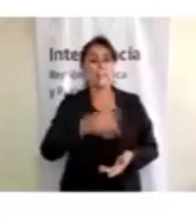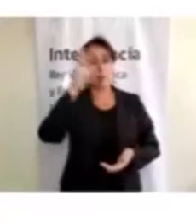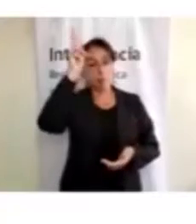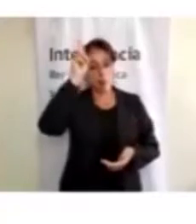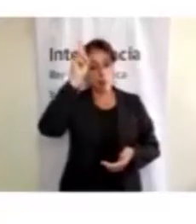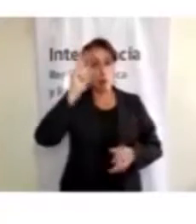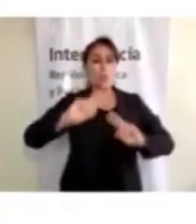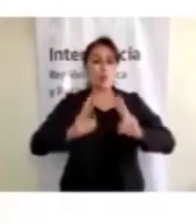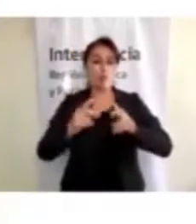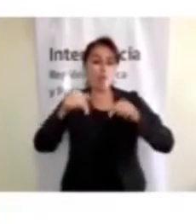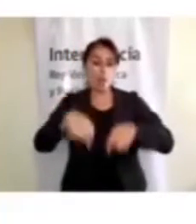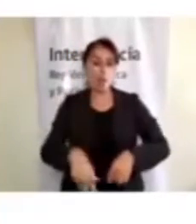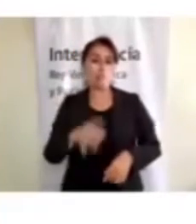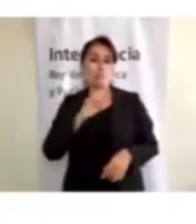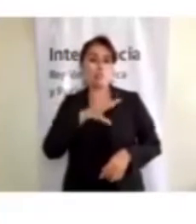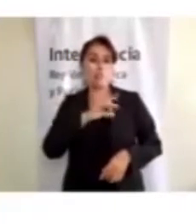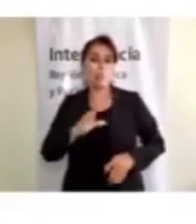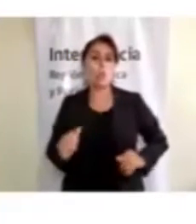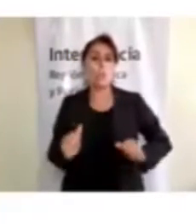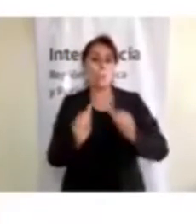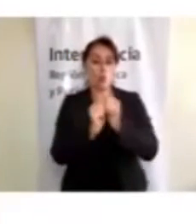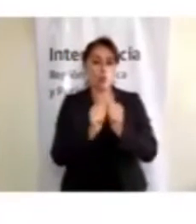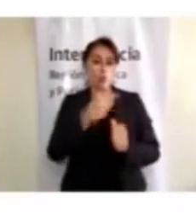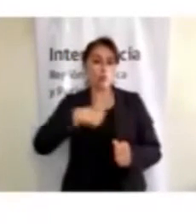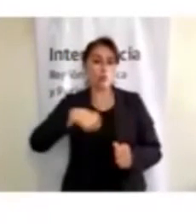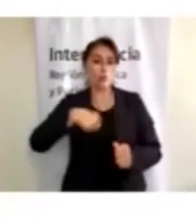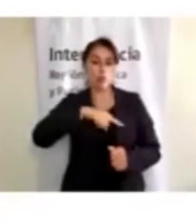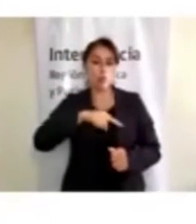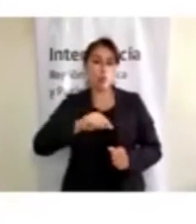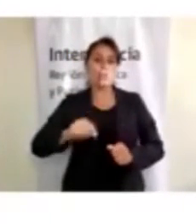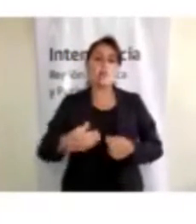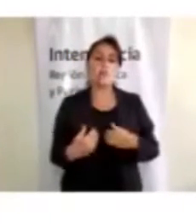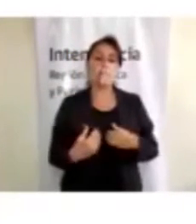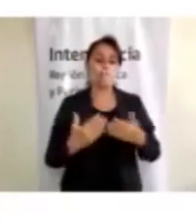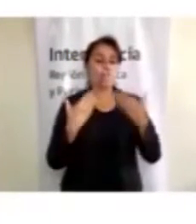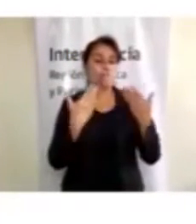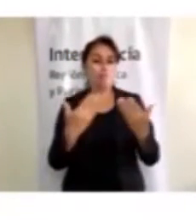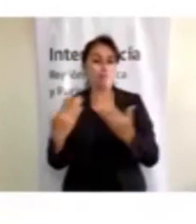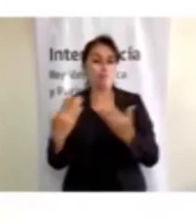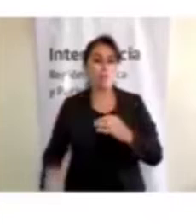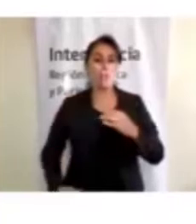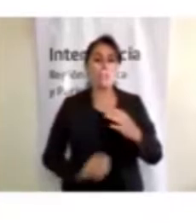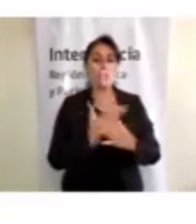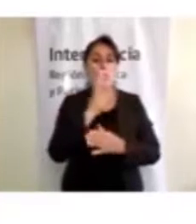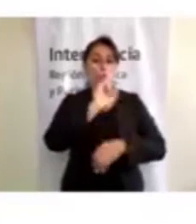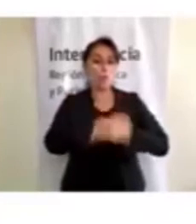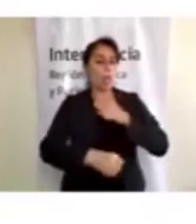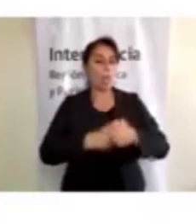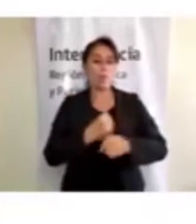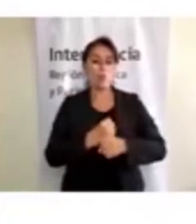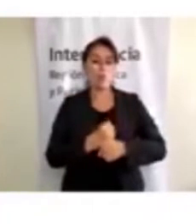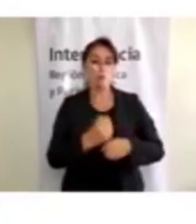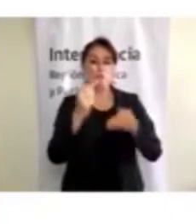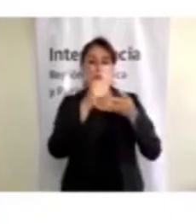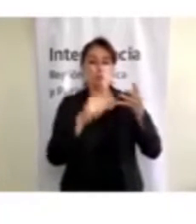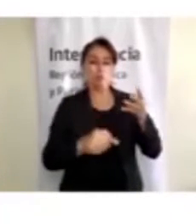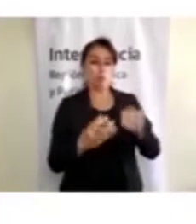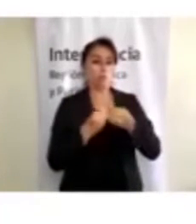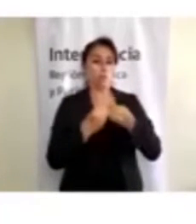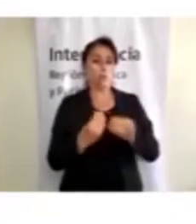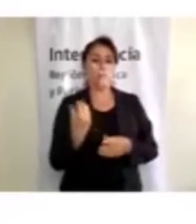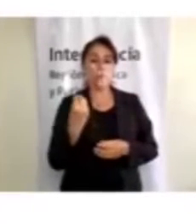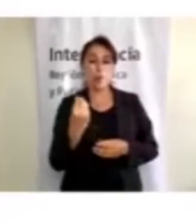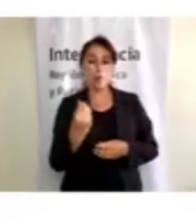nosotros en Chile. Y les deseo un nuevo año lleno de grandes cosas, pero sobre todo de salud y